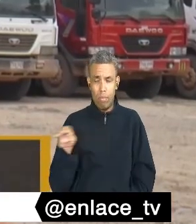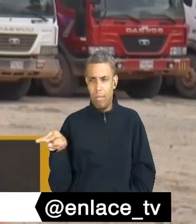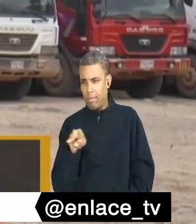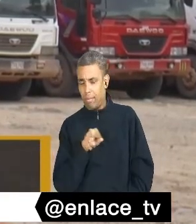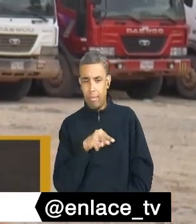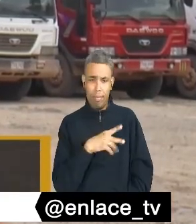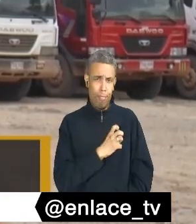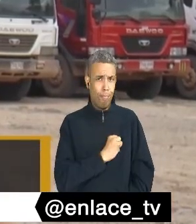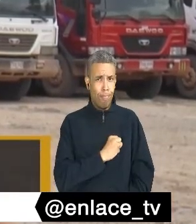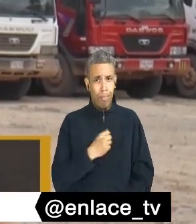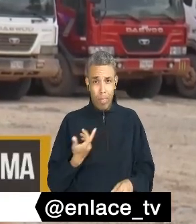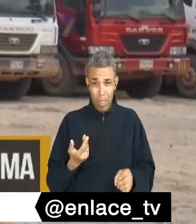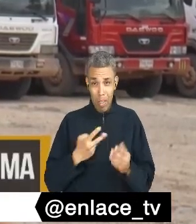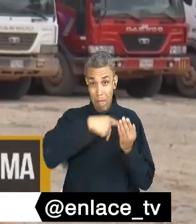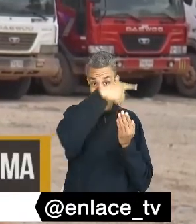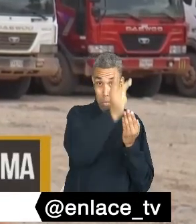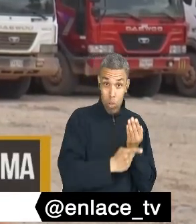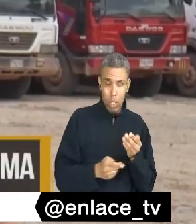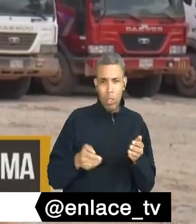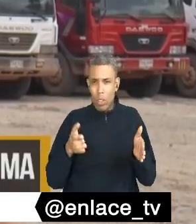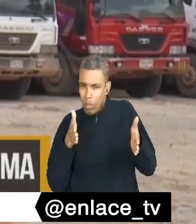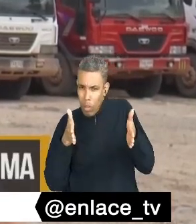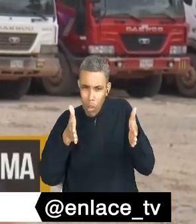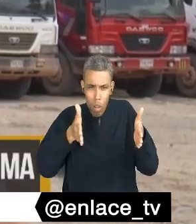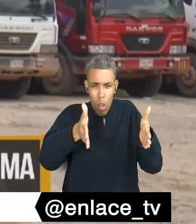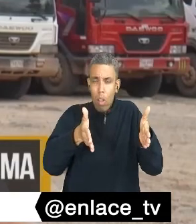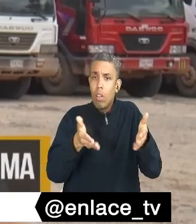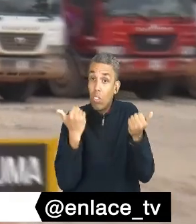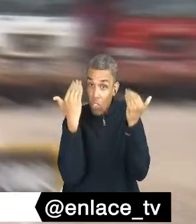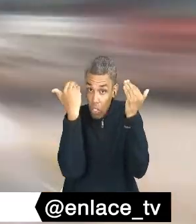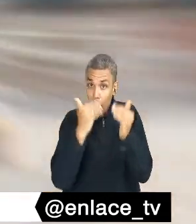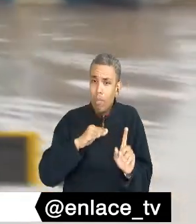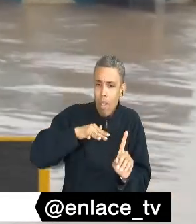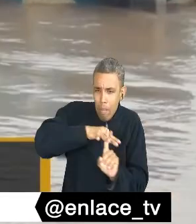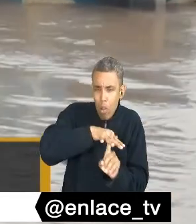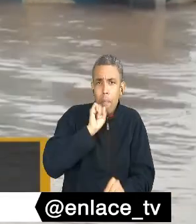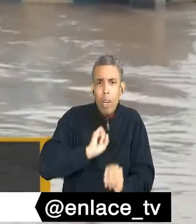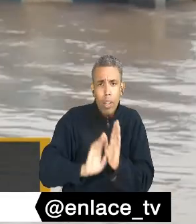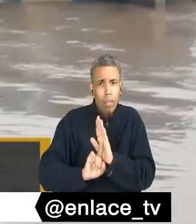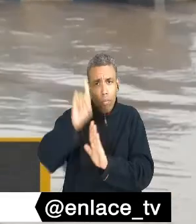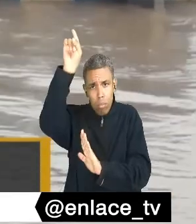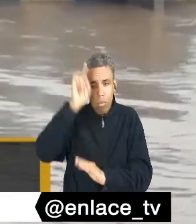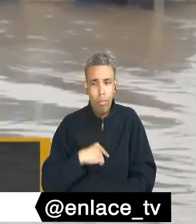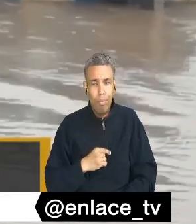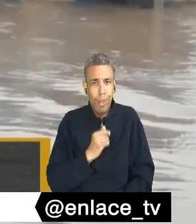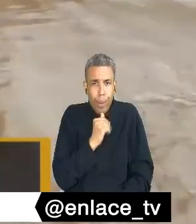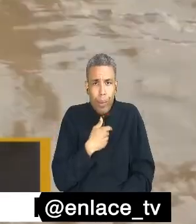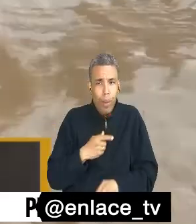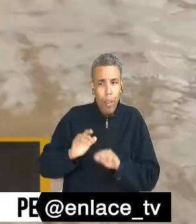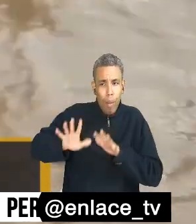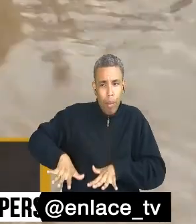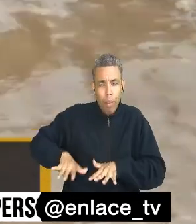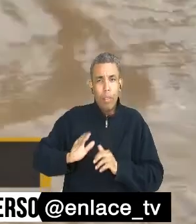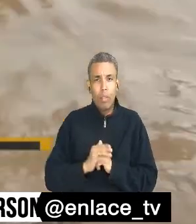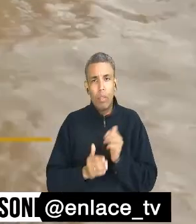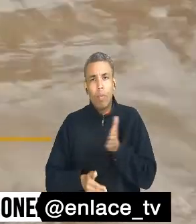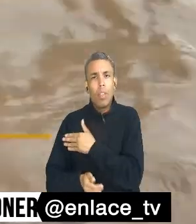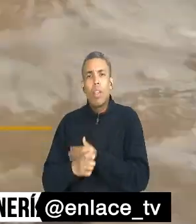es un proyecto que va a ser un gran desarrollo para la ciudad de Barrancabermeja. En 4 metros, así amaneció el afluente a su paso